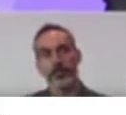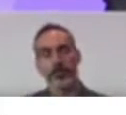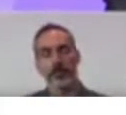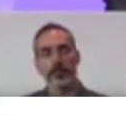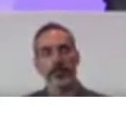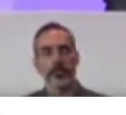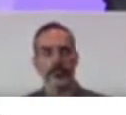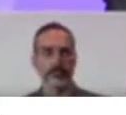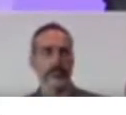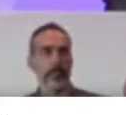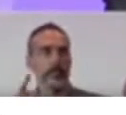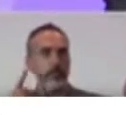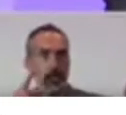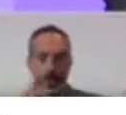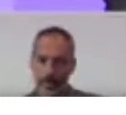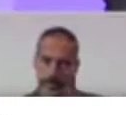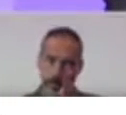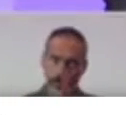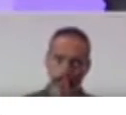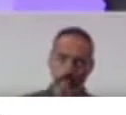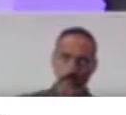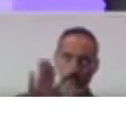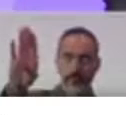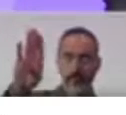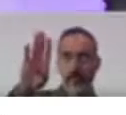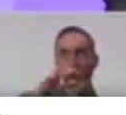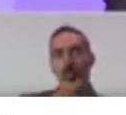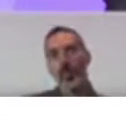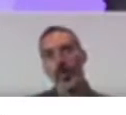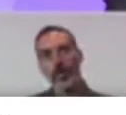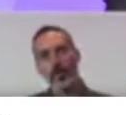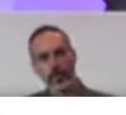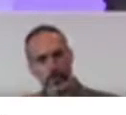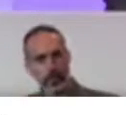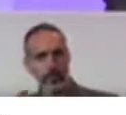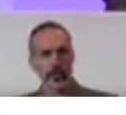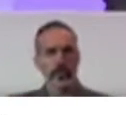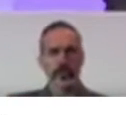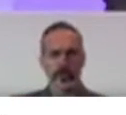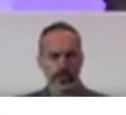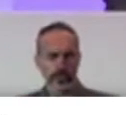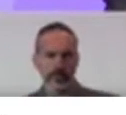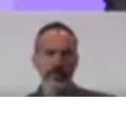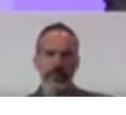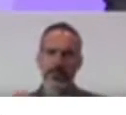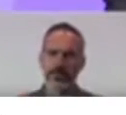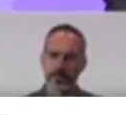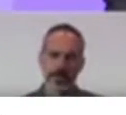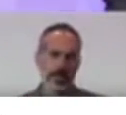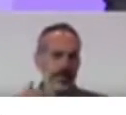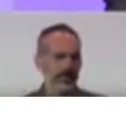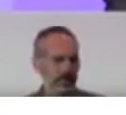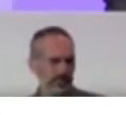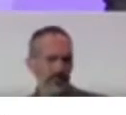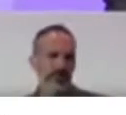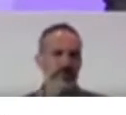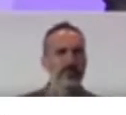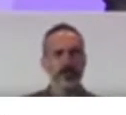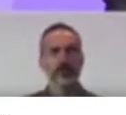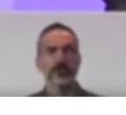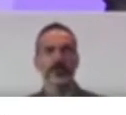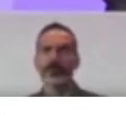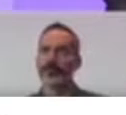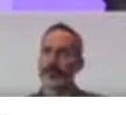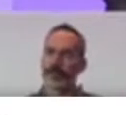Puebla avanza por el camino correcto. Un año después estamos aquí trabajando sin descanso. Un año después estamos aquí